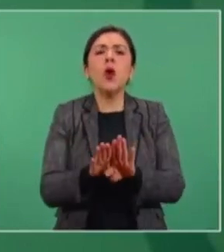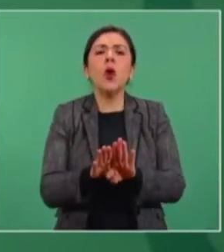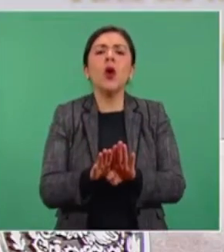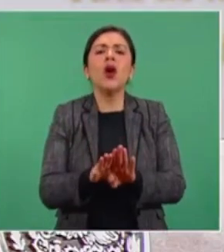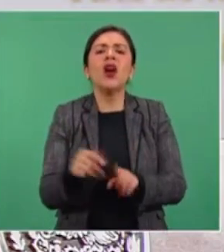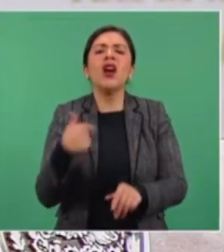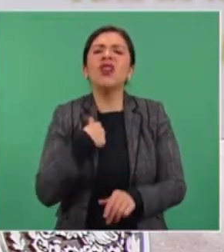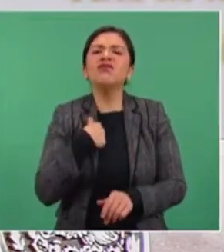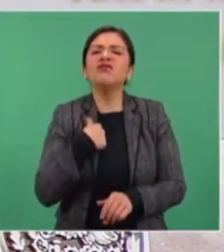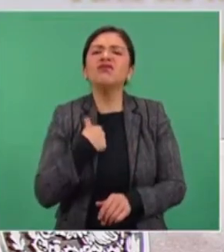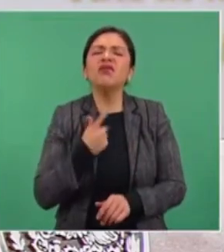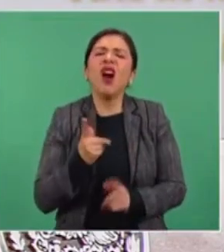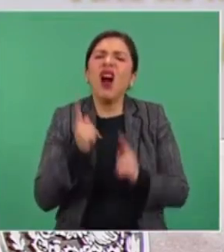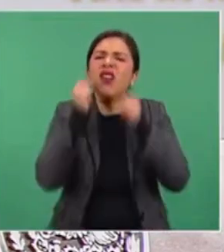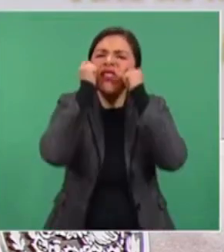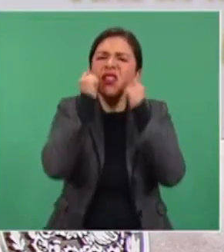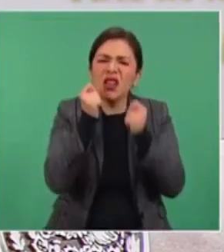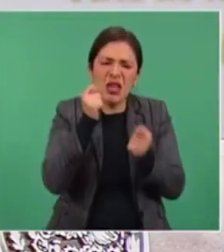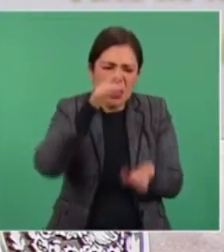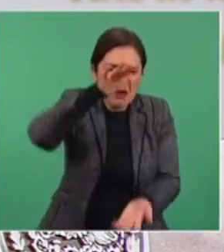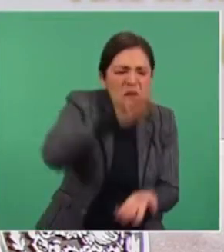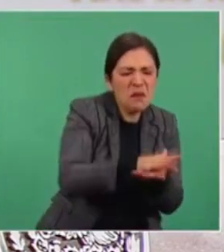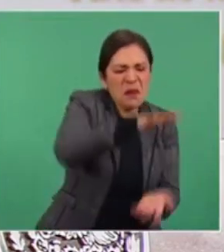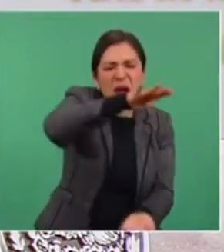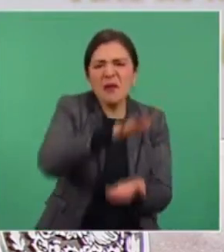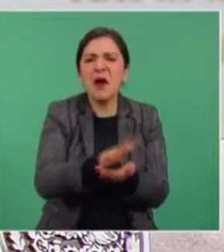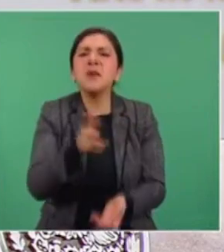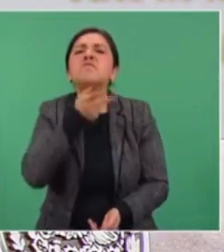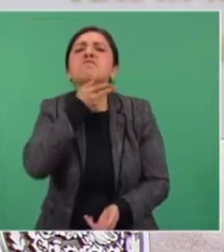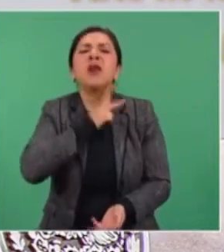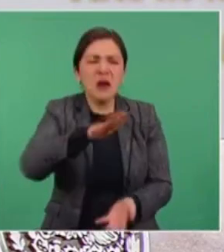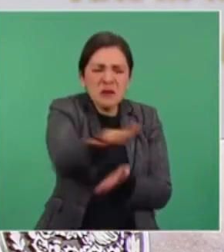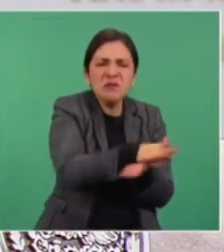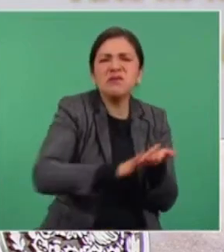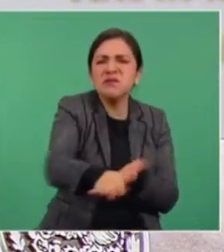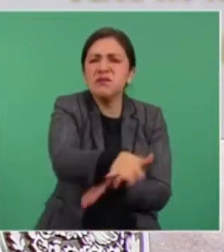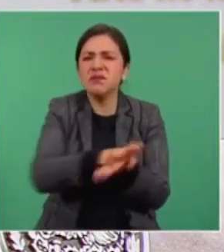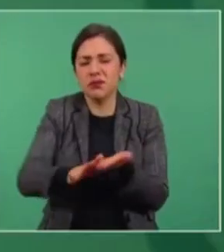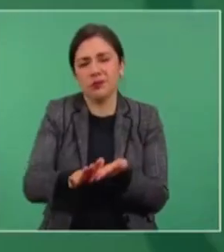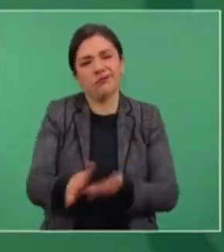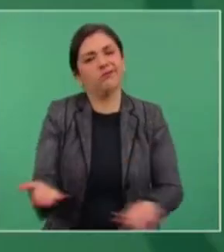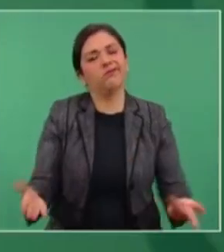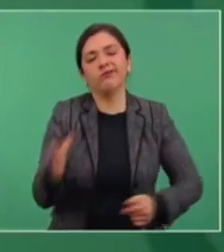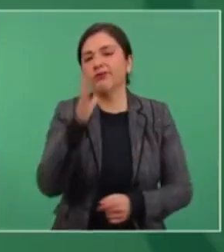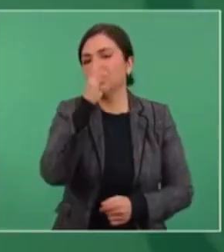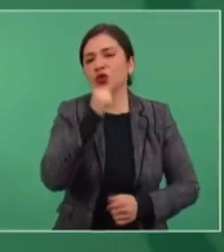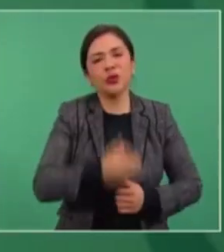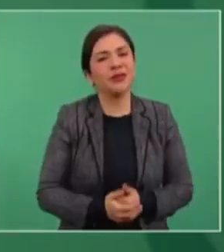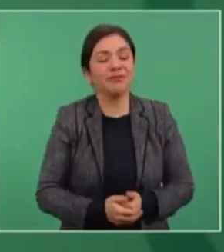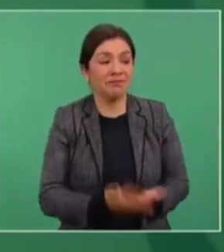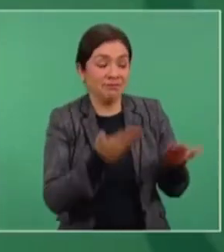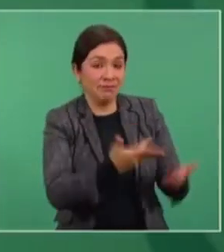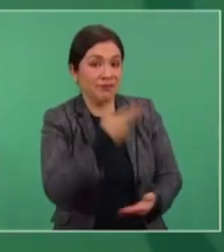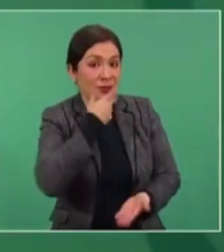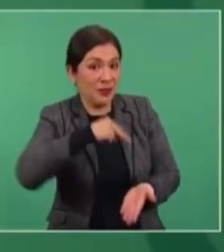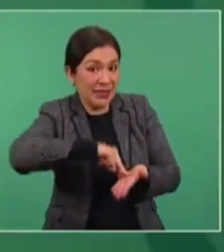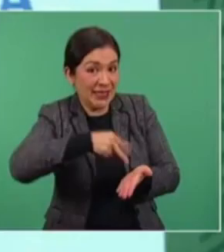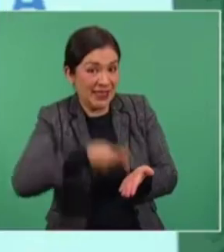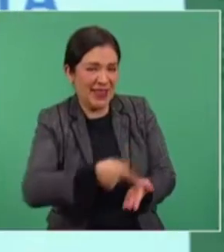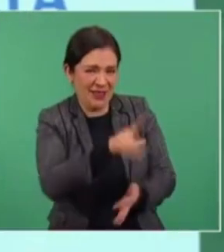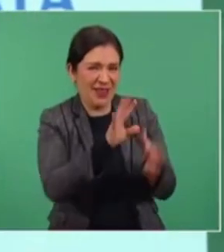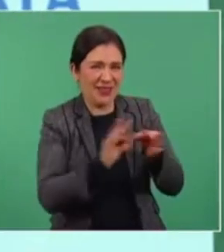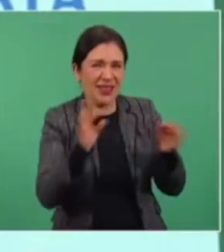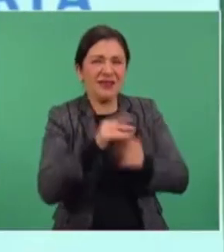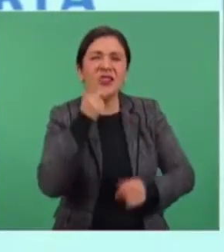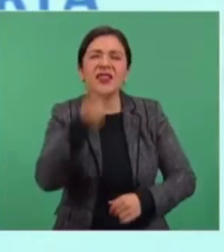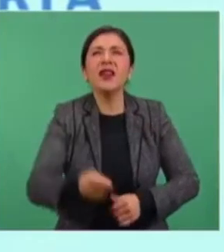achicar los campos petroleros. El ingeniero Garaycochea hablaba de